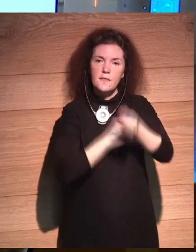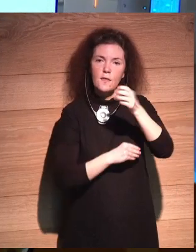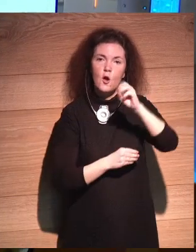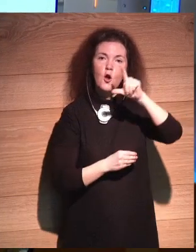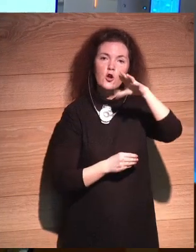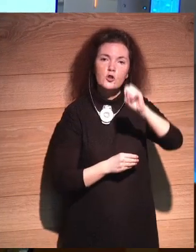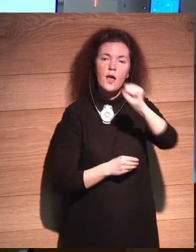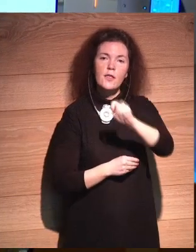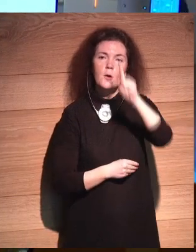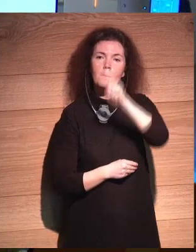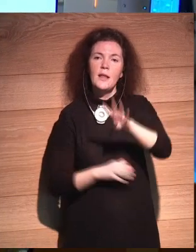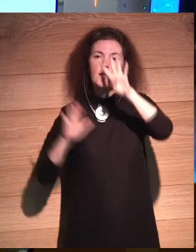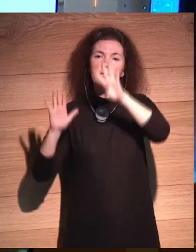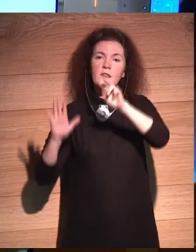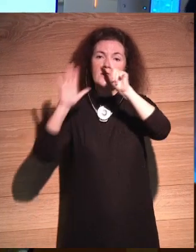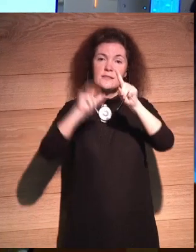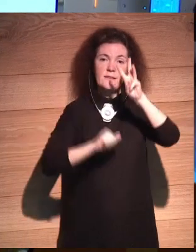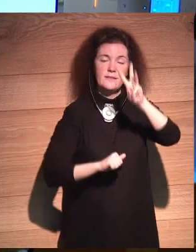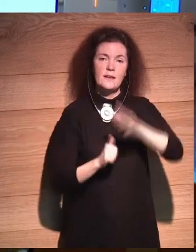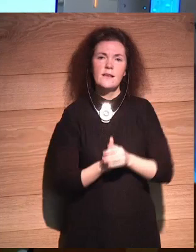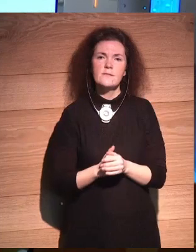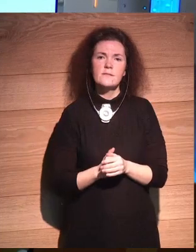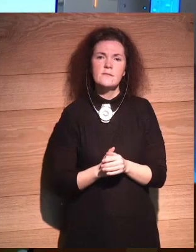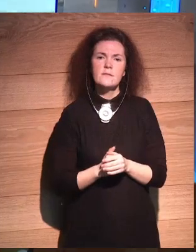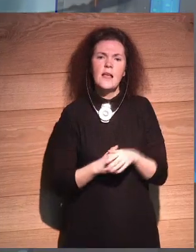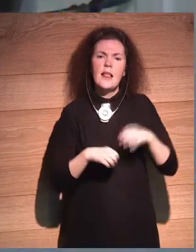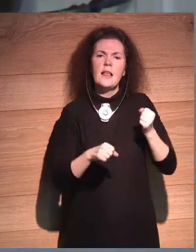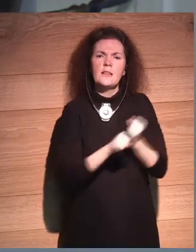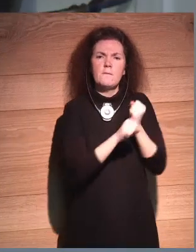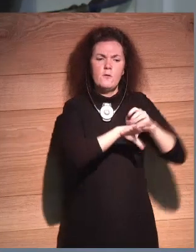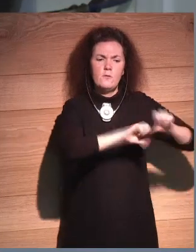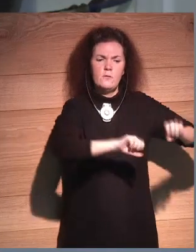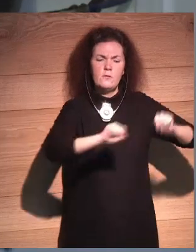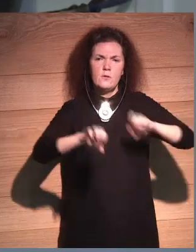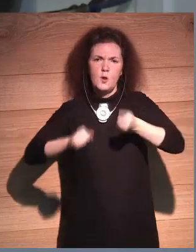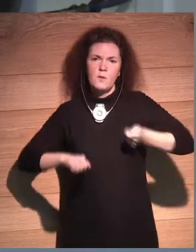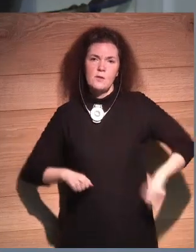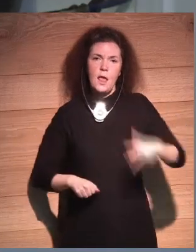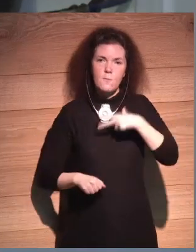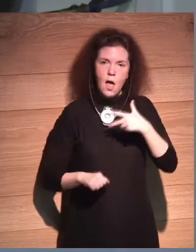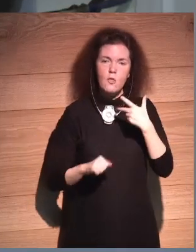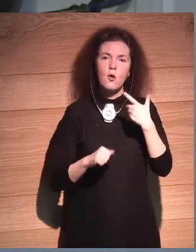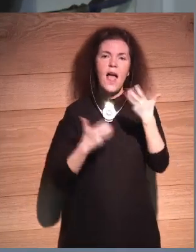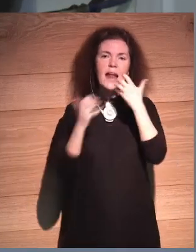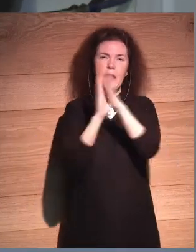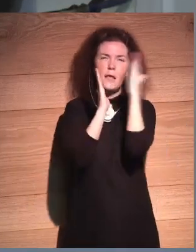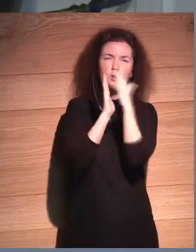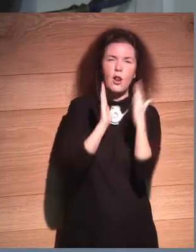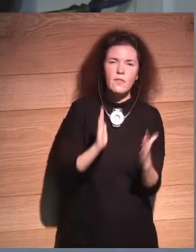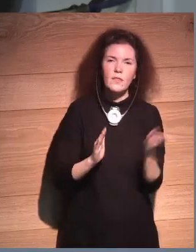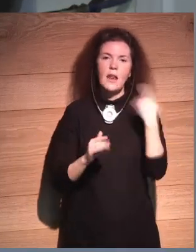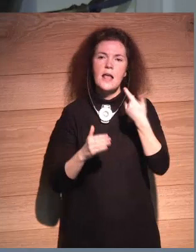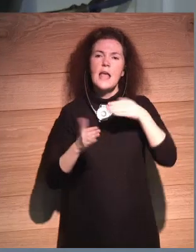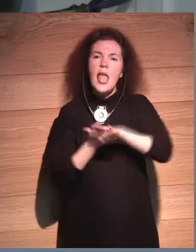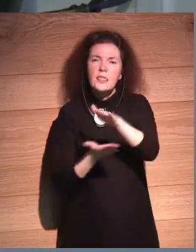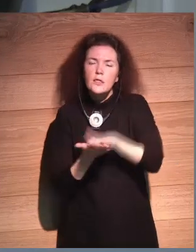en 1963. Tiene múltiples ocupaciones profesionales, es abogado, coleccionista de arte,